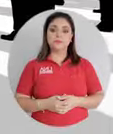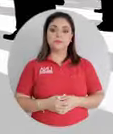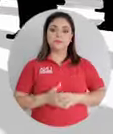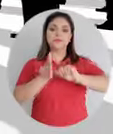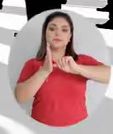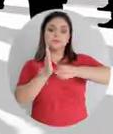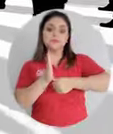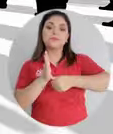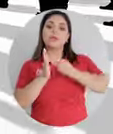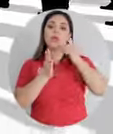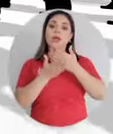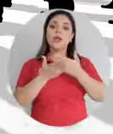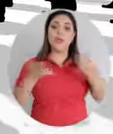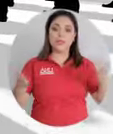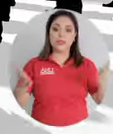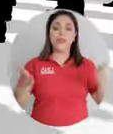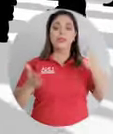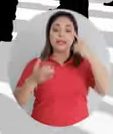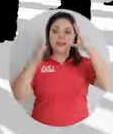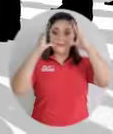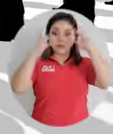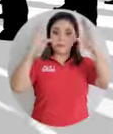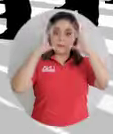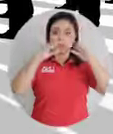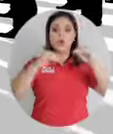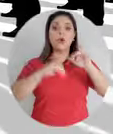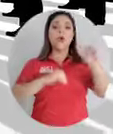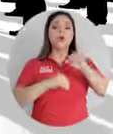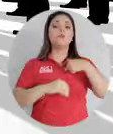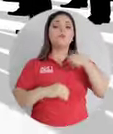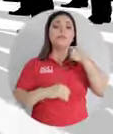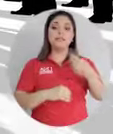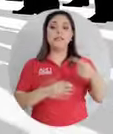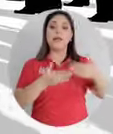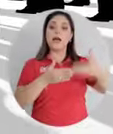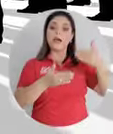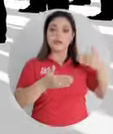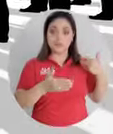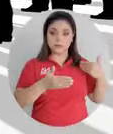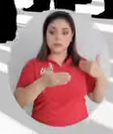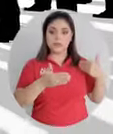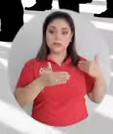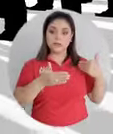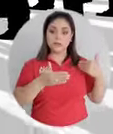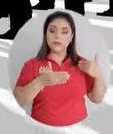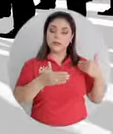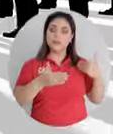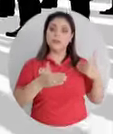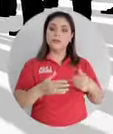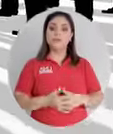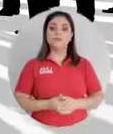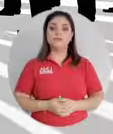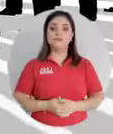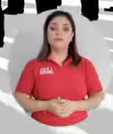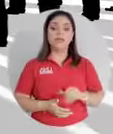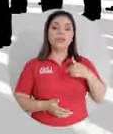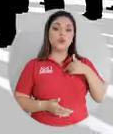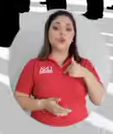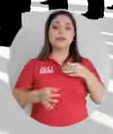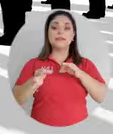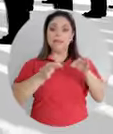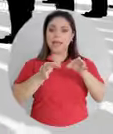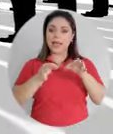un elemento que el informe del Estado de la Nación ha venido planteando, y lo plantea ahora con mucho mayor